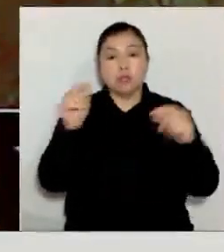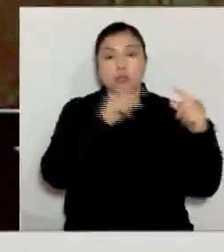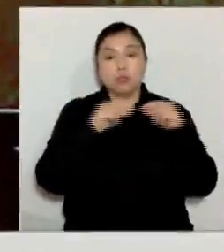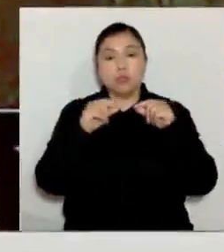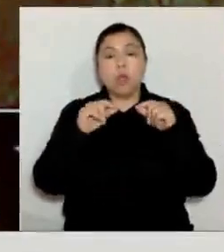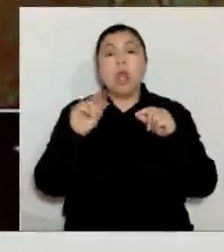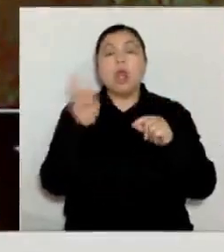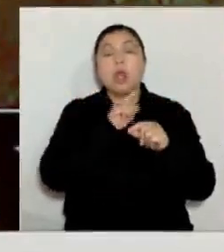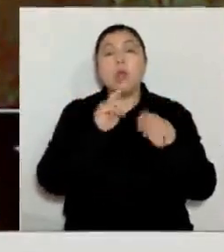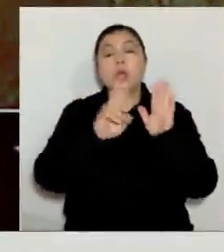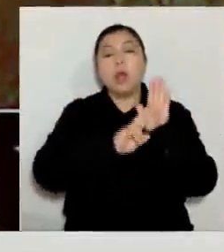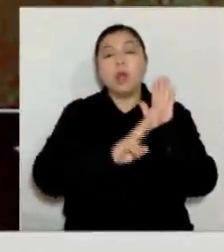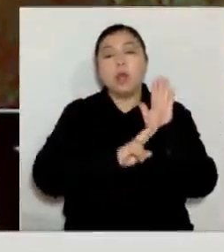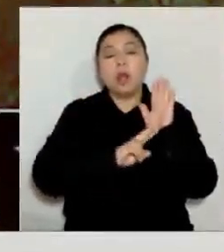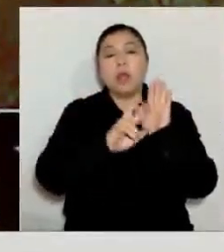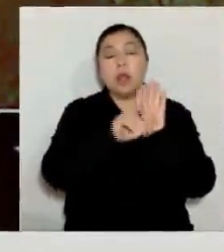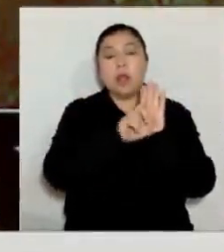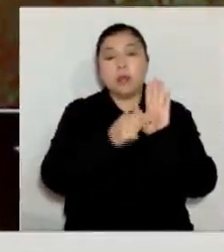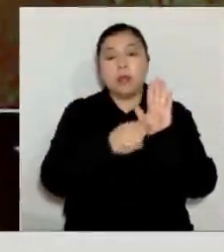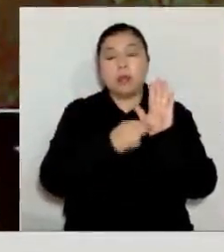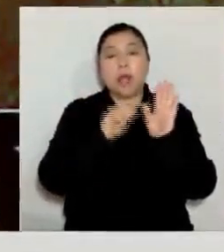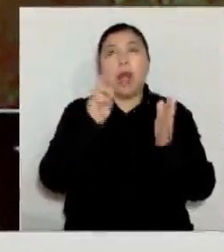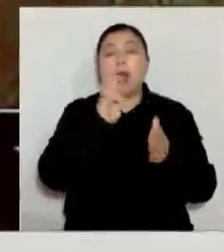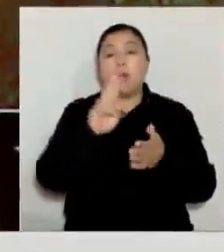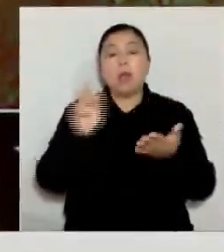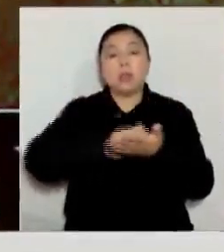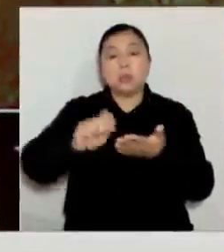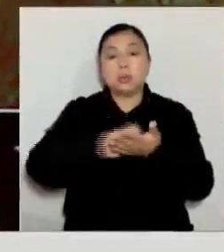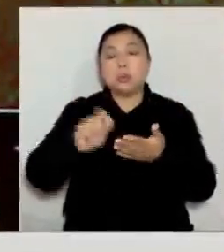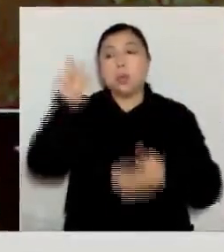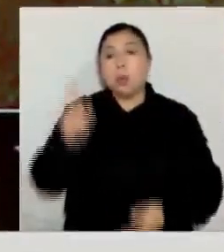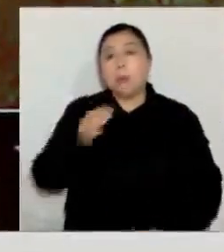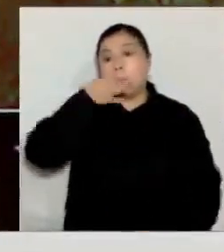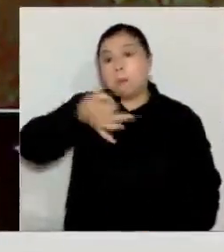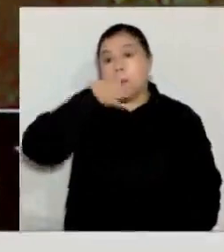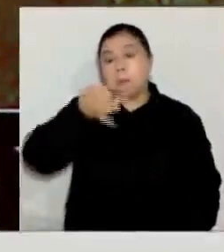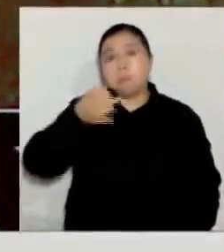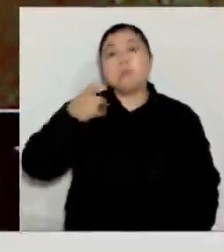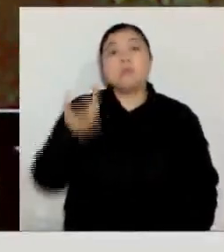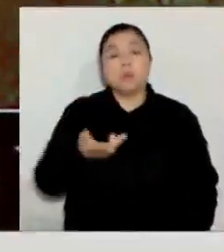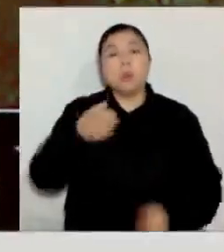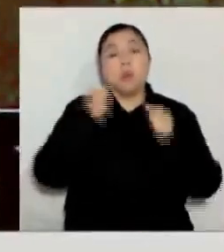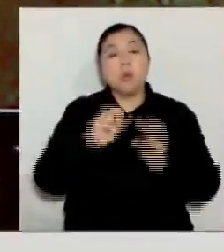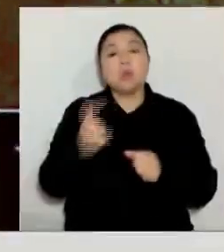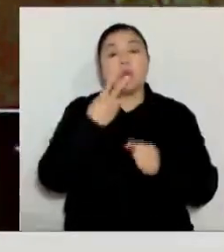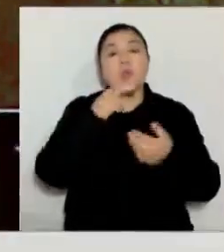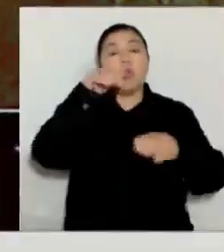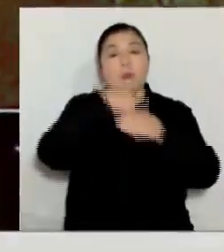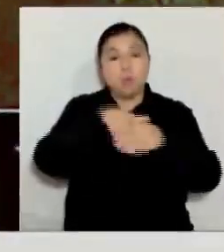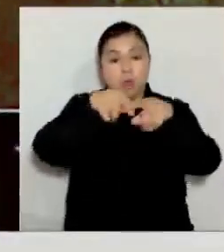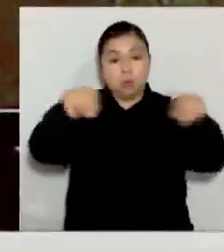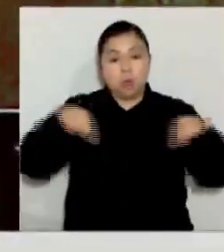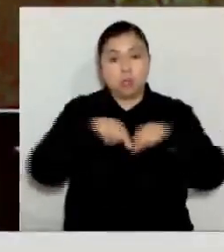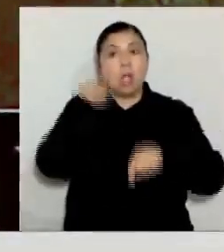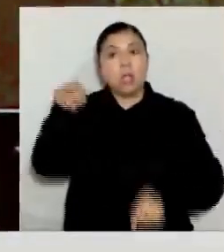reglamentaria y la propuesta de la secretaría era en el tenor que decía su señoría es decir que pudiera haber una segunda reconsideración votada por la sala y eso